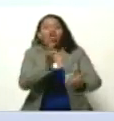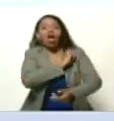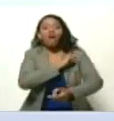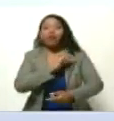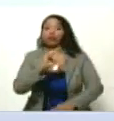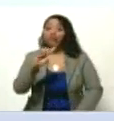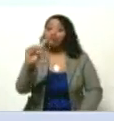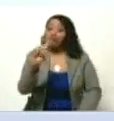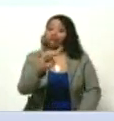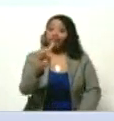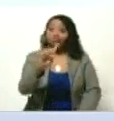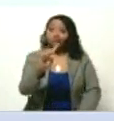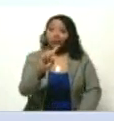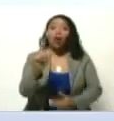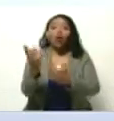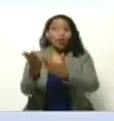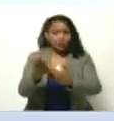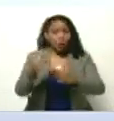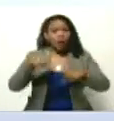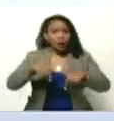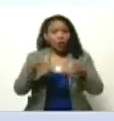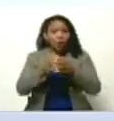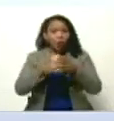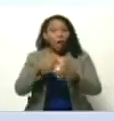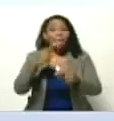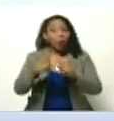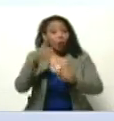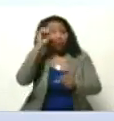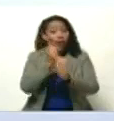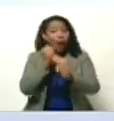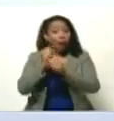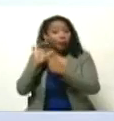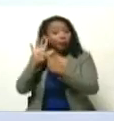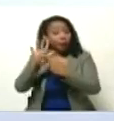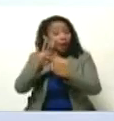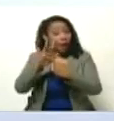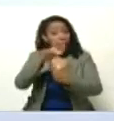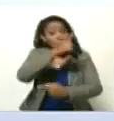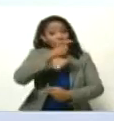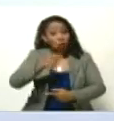Lo recibimos en nuestro partido, pero a trabajar otra vez, pues, y a demostrarle a la gente que